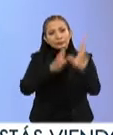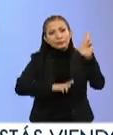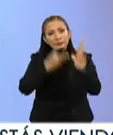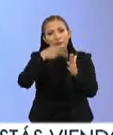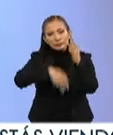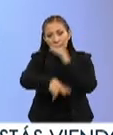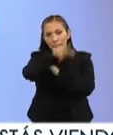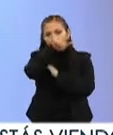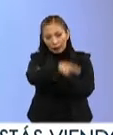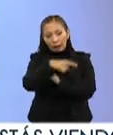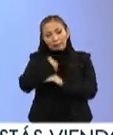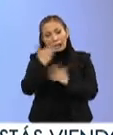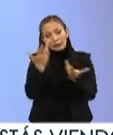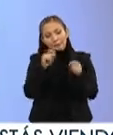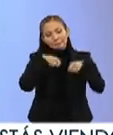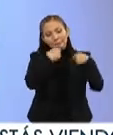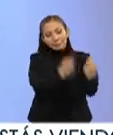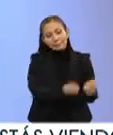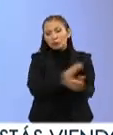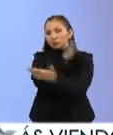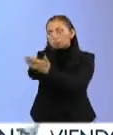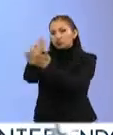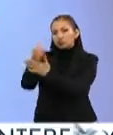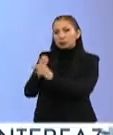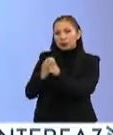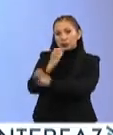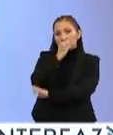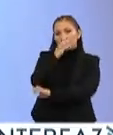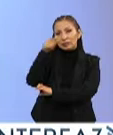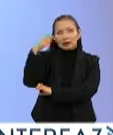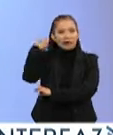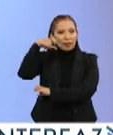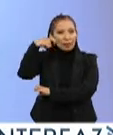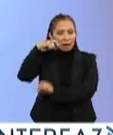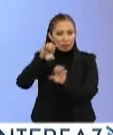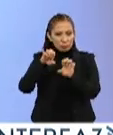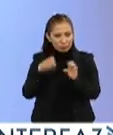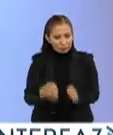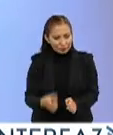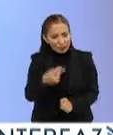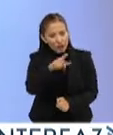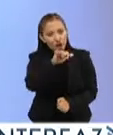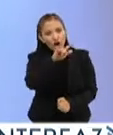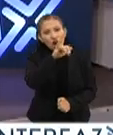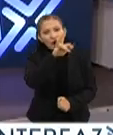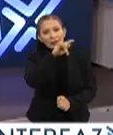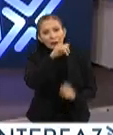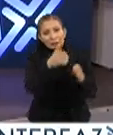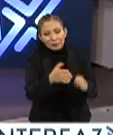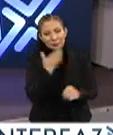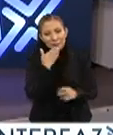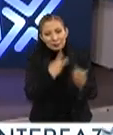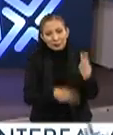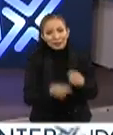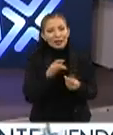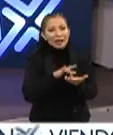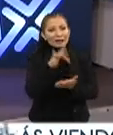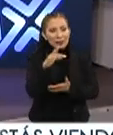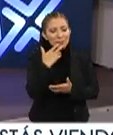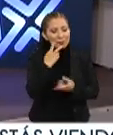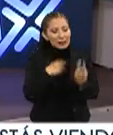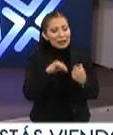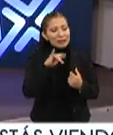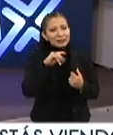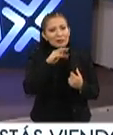Normales 2017 pudo realizar una estadía en el Estado de Querétaro. ¿Cómo estás, Lolita? Gracias por estar con nosotros. Muy bien, gracias. Bienvenida